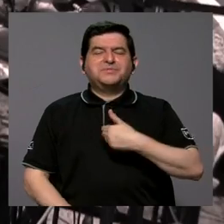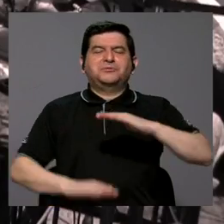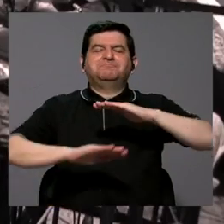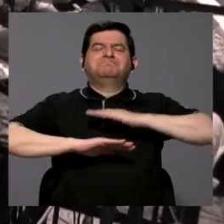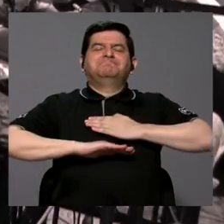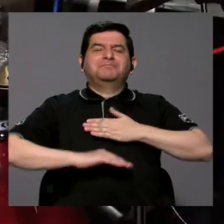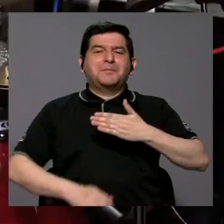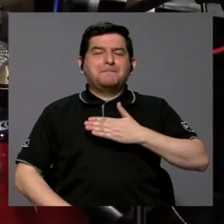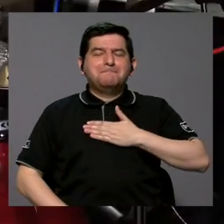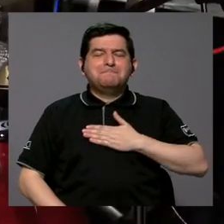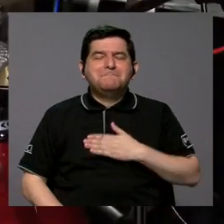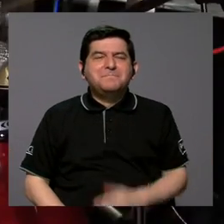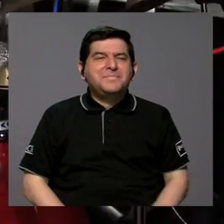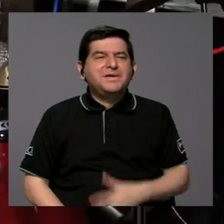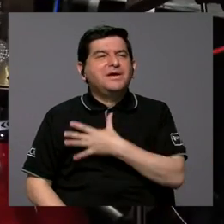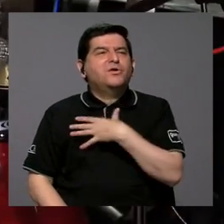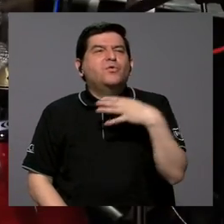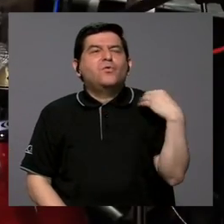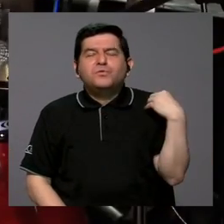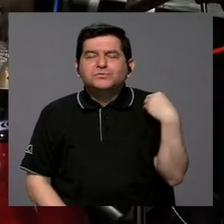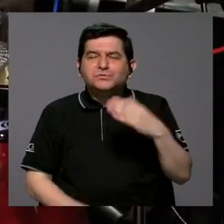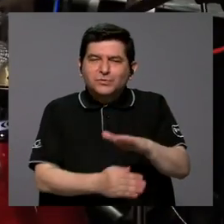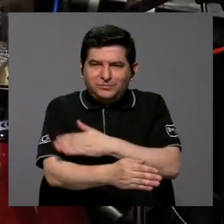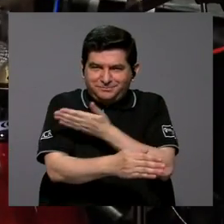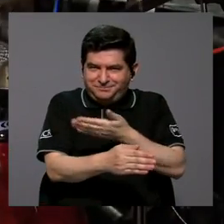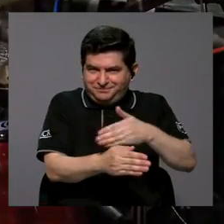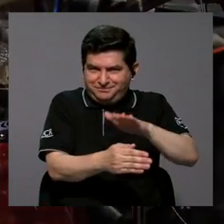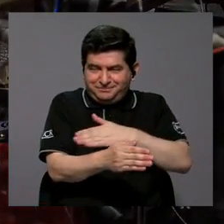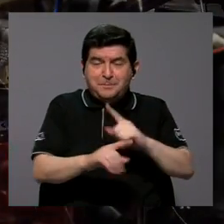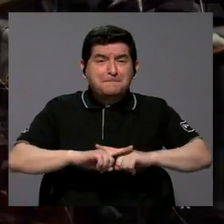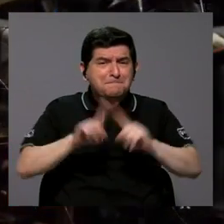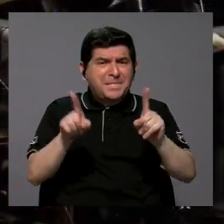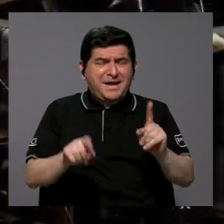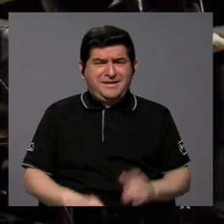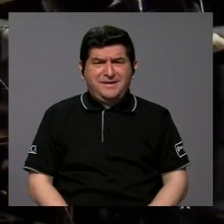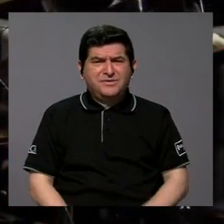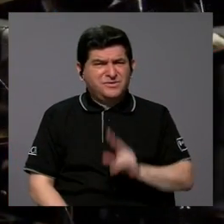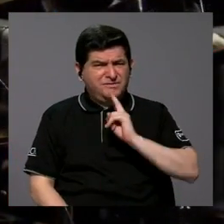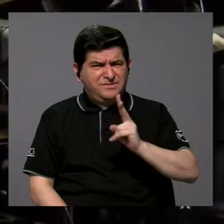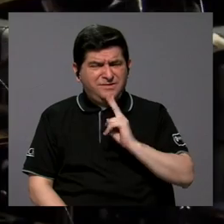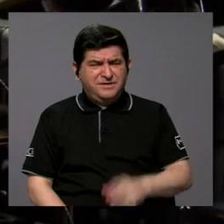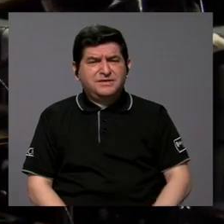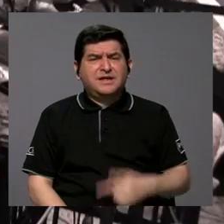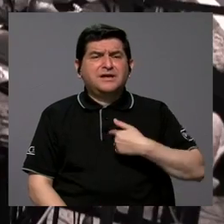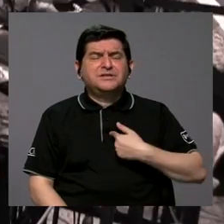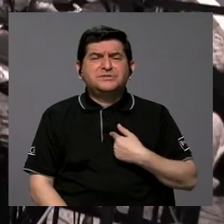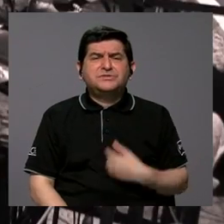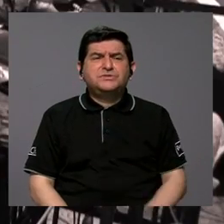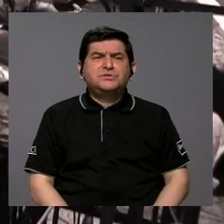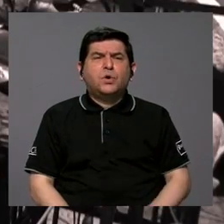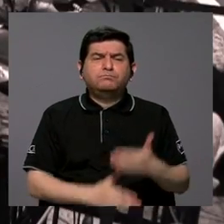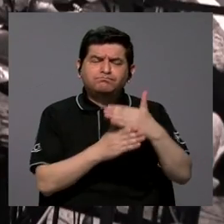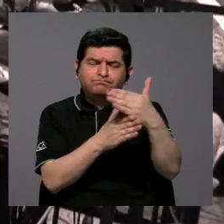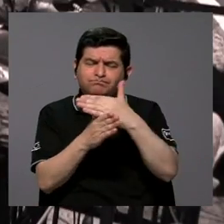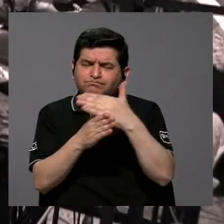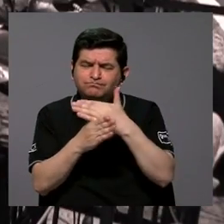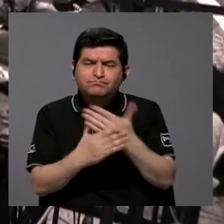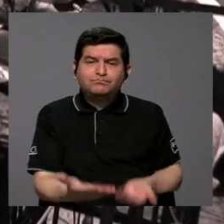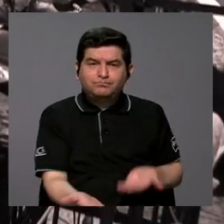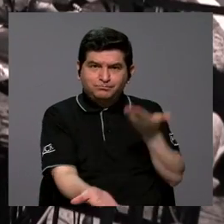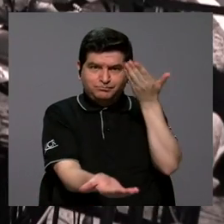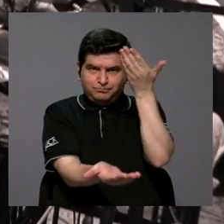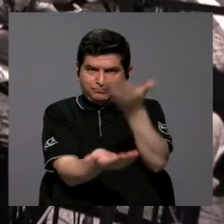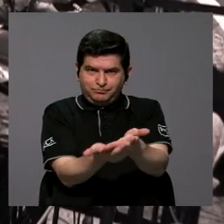mi estética, para complacer mi gusto musical, pero ciertamente para lograr compartir y